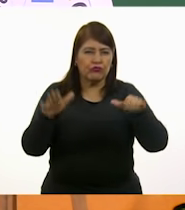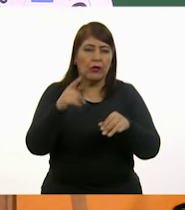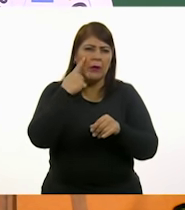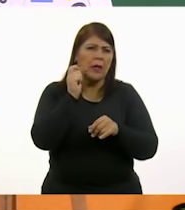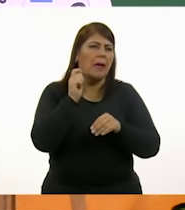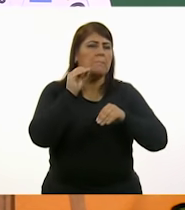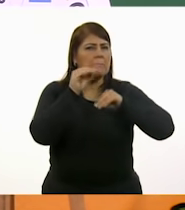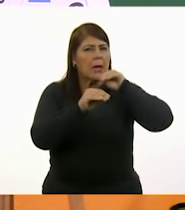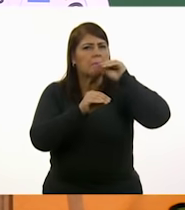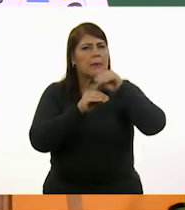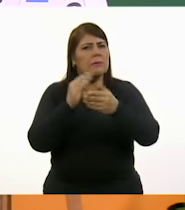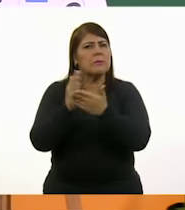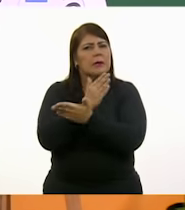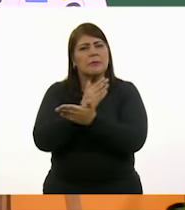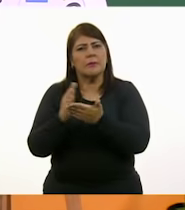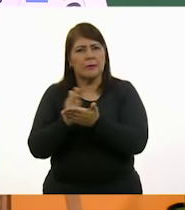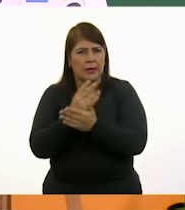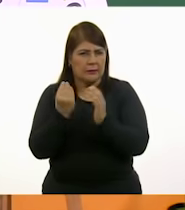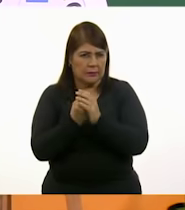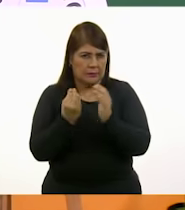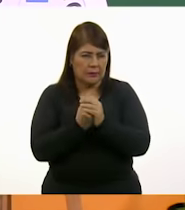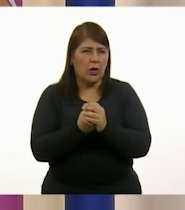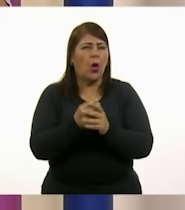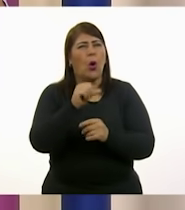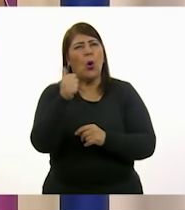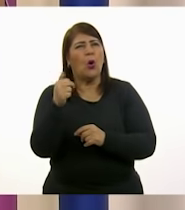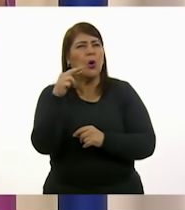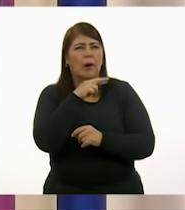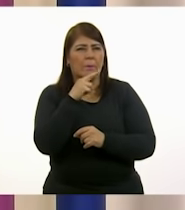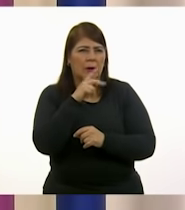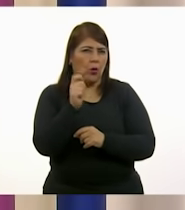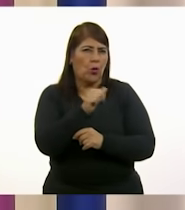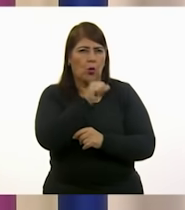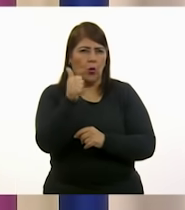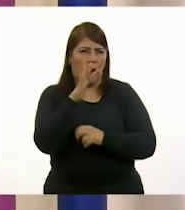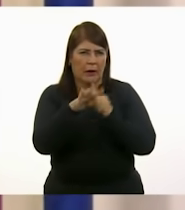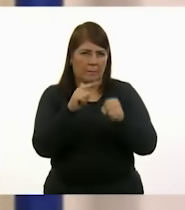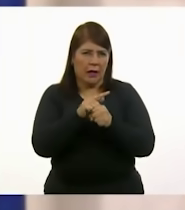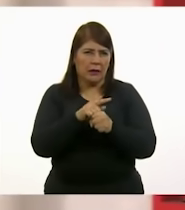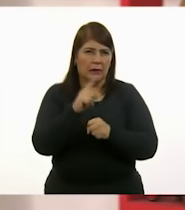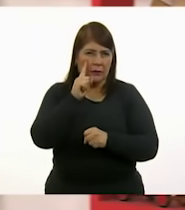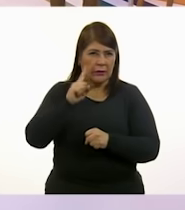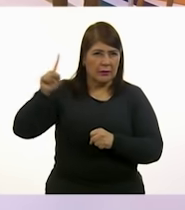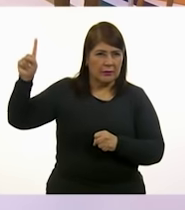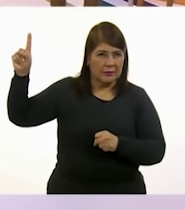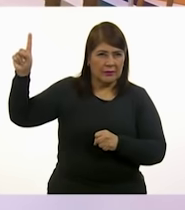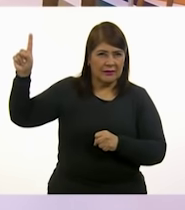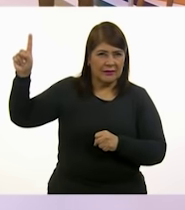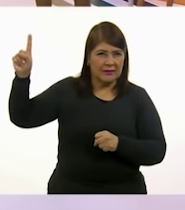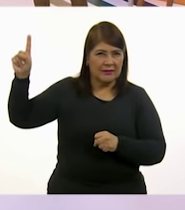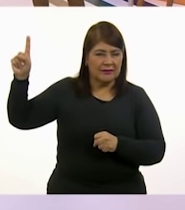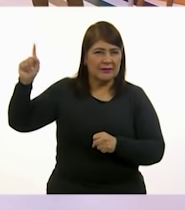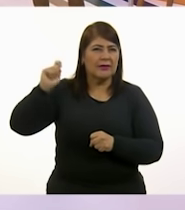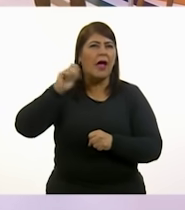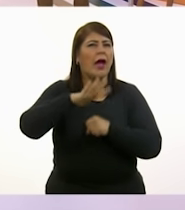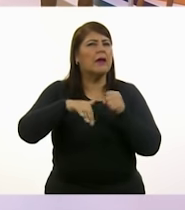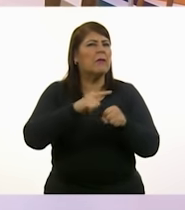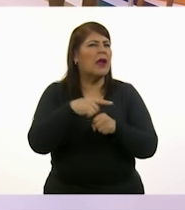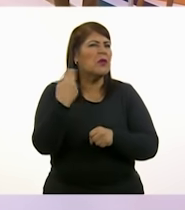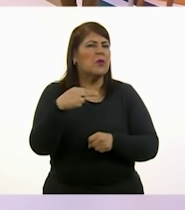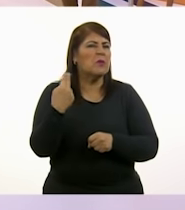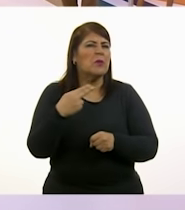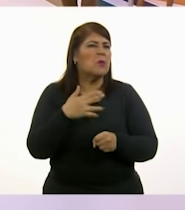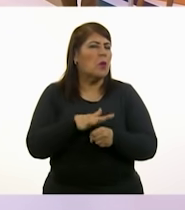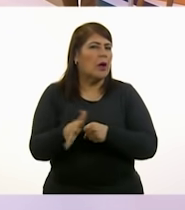estas clases Pepe, rápidamente, otro animal ¿Tú sabes cómo se llama este animal, Pepe? ¡Ay, este